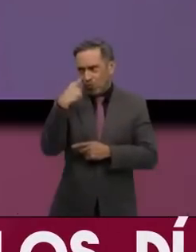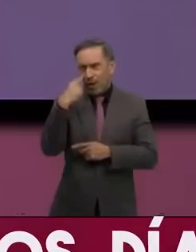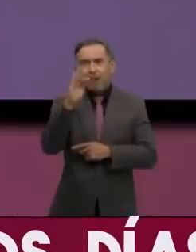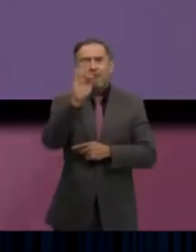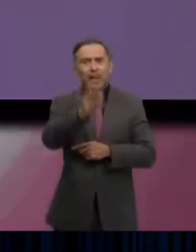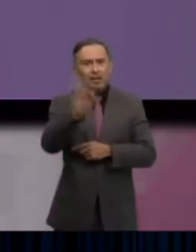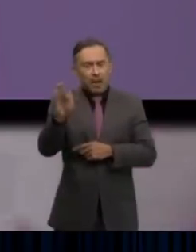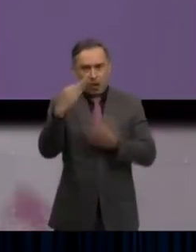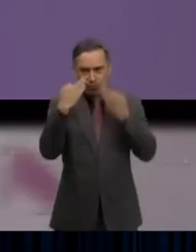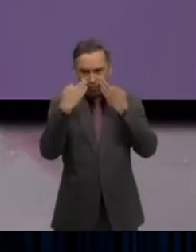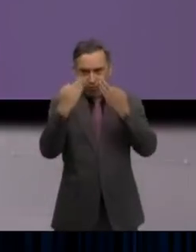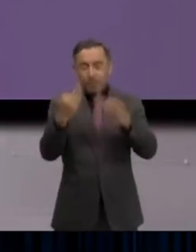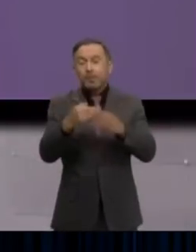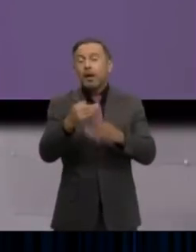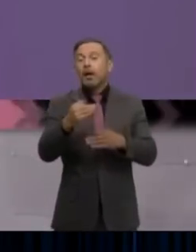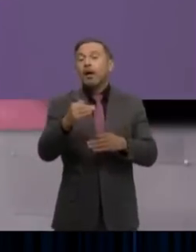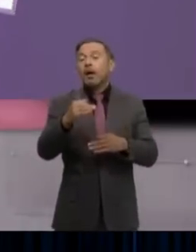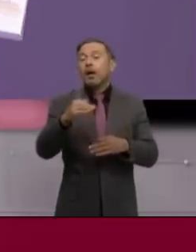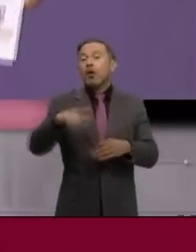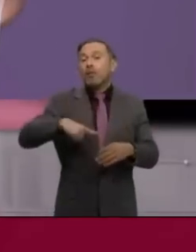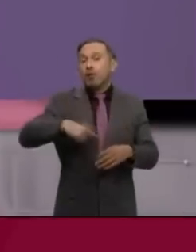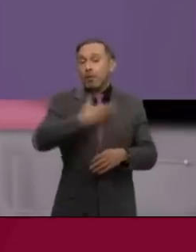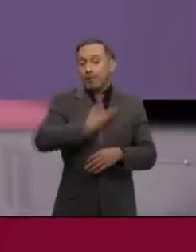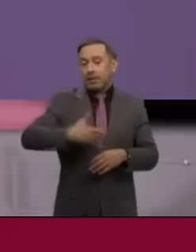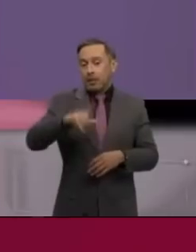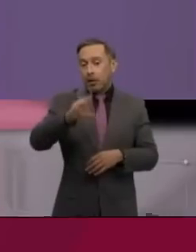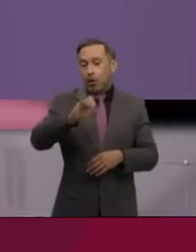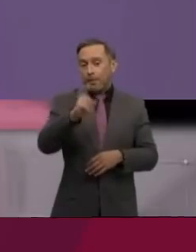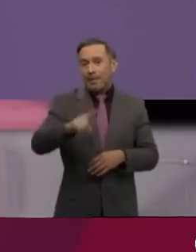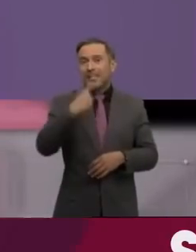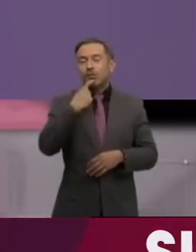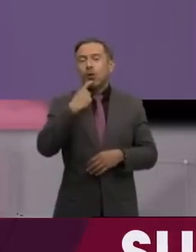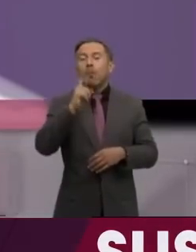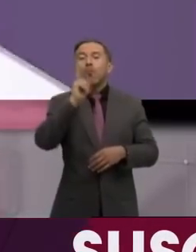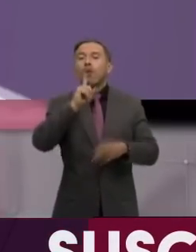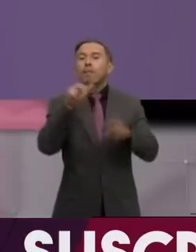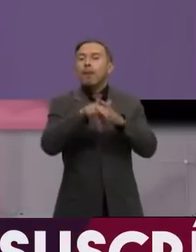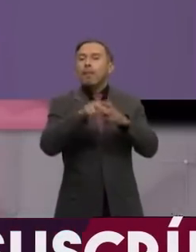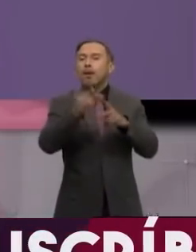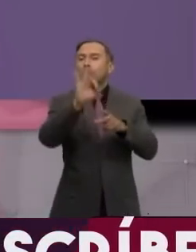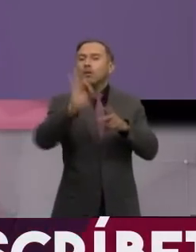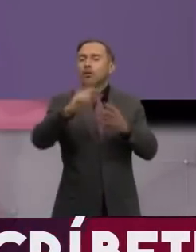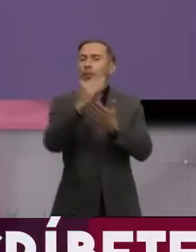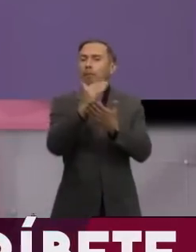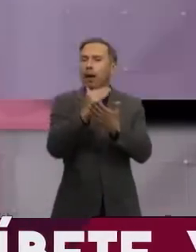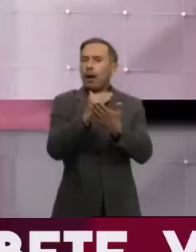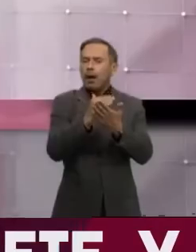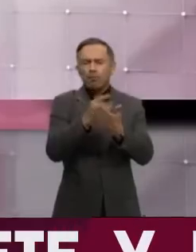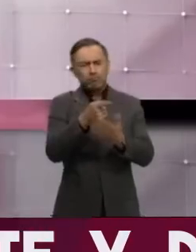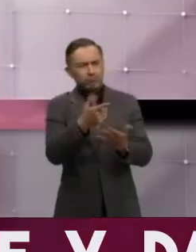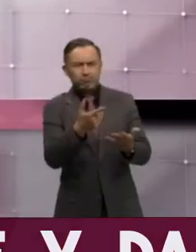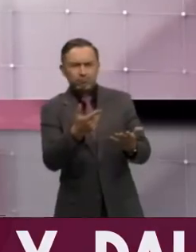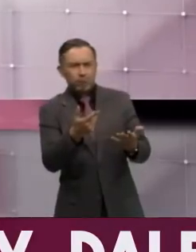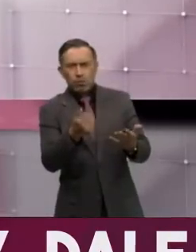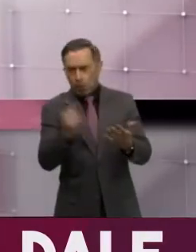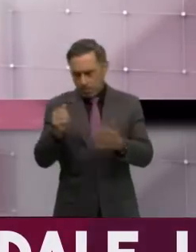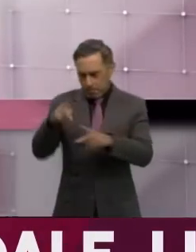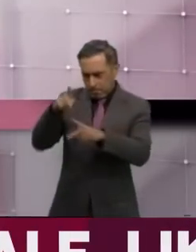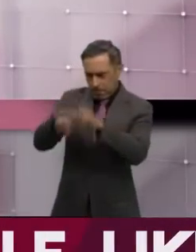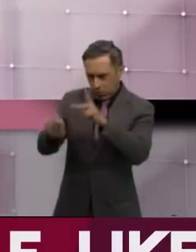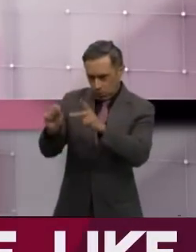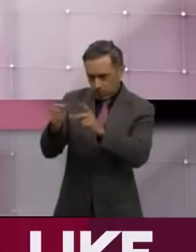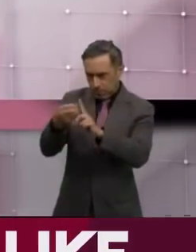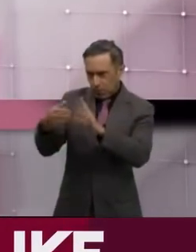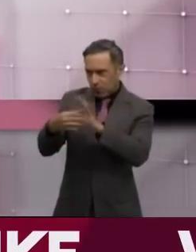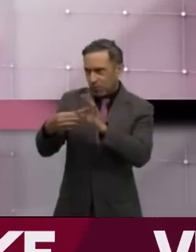cuando entró el gobierno de lópez obrador y cómo está la baja son cifras son siempre me permiten continuar pero son cifras no